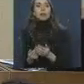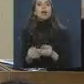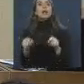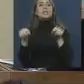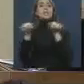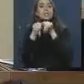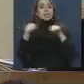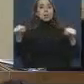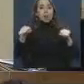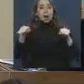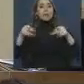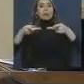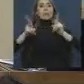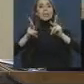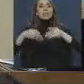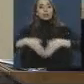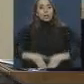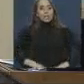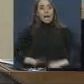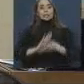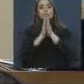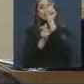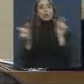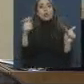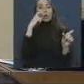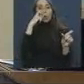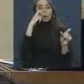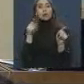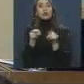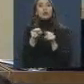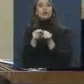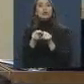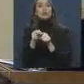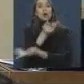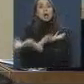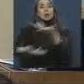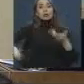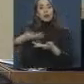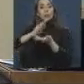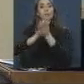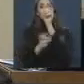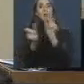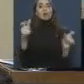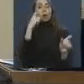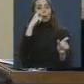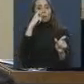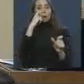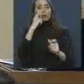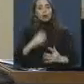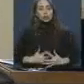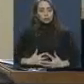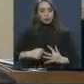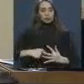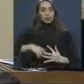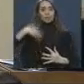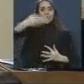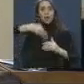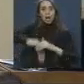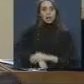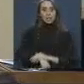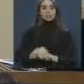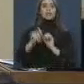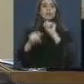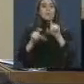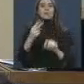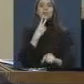derechos con que nace todo ser humano es comparado, es compartido por todos los seres humanos que están por nacer. Por eso defendemos su